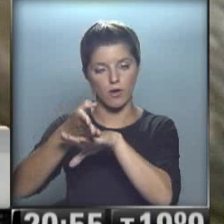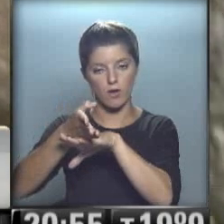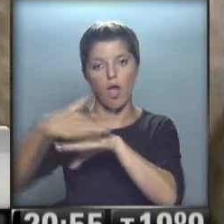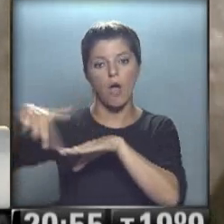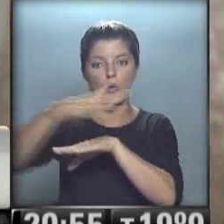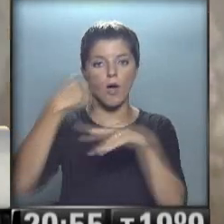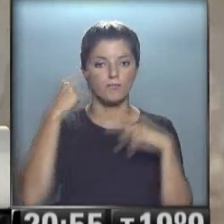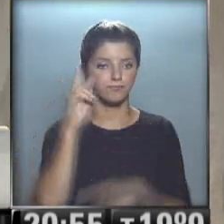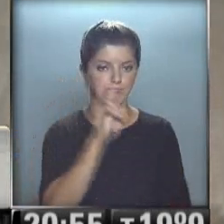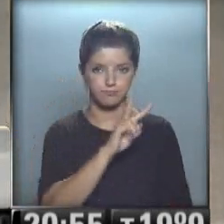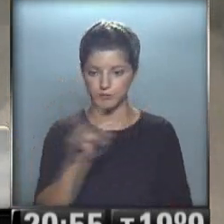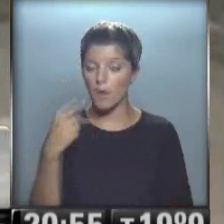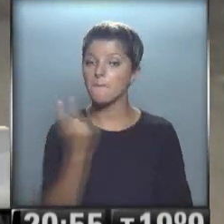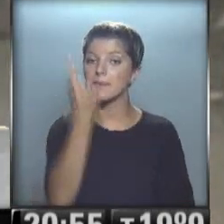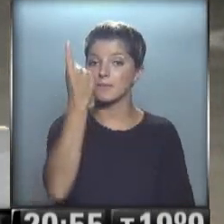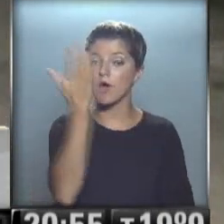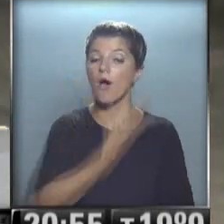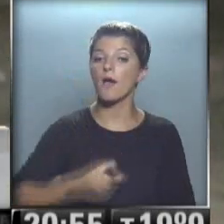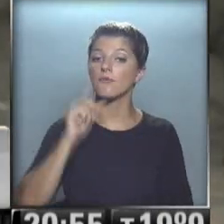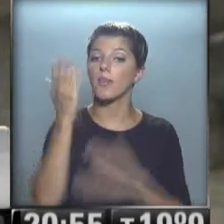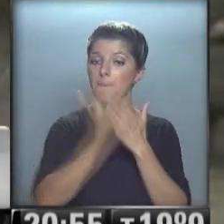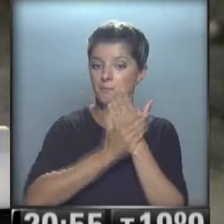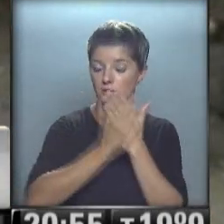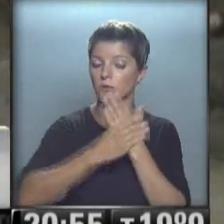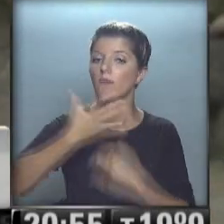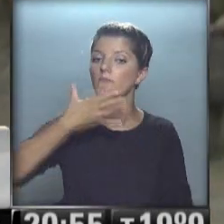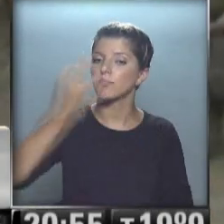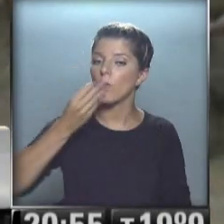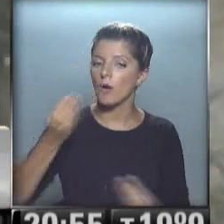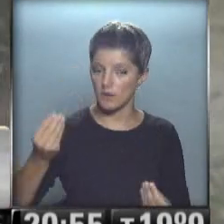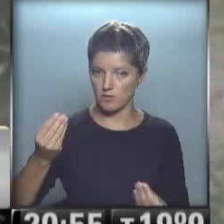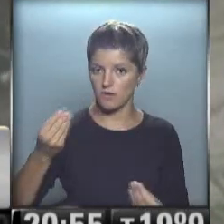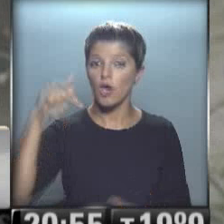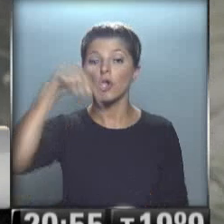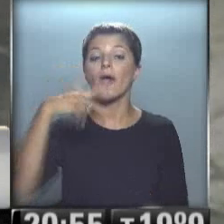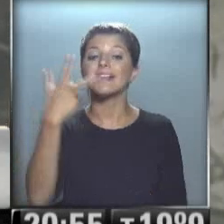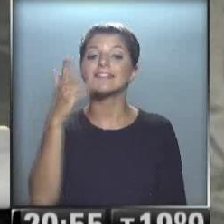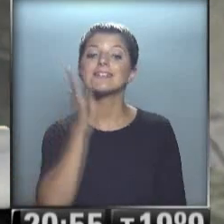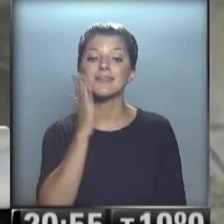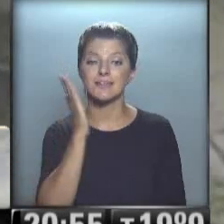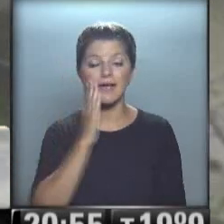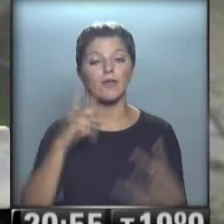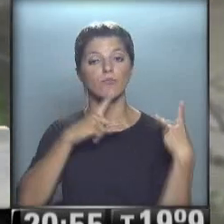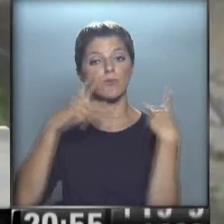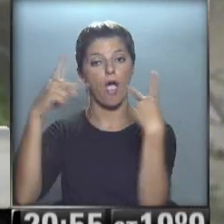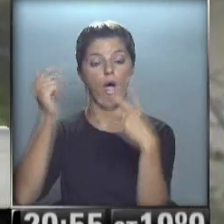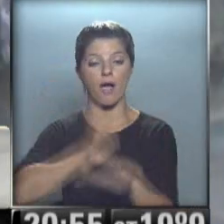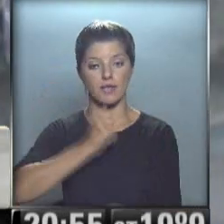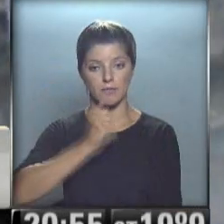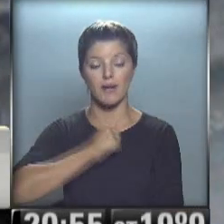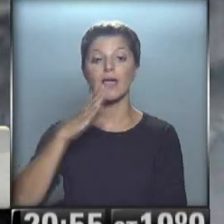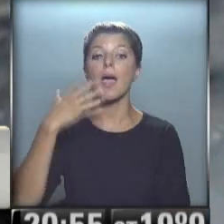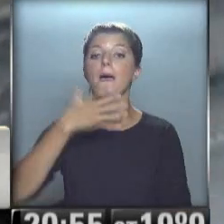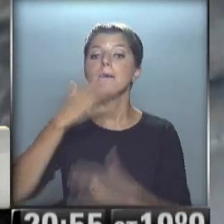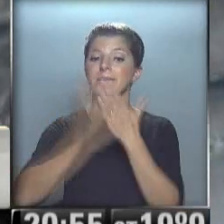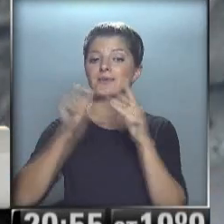principio el jefe de gabinete confirmó que a las 3 de la tarde partieron hacia catamarca la ministra